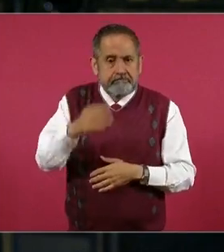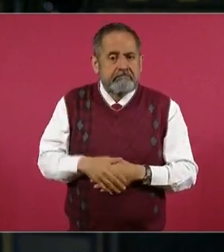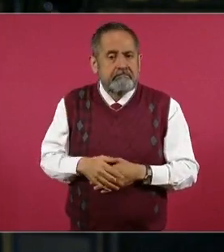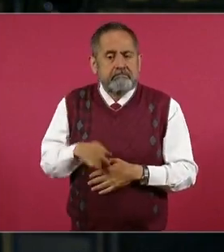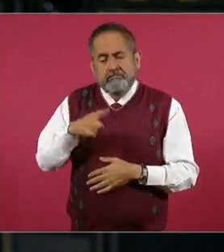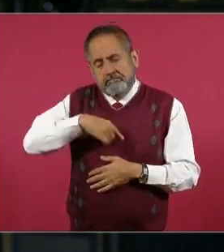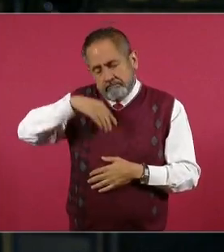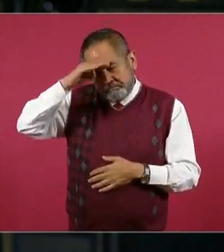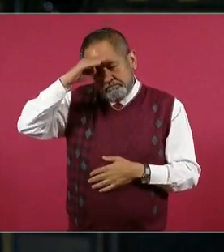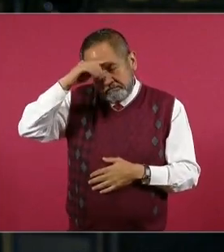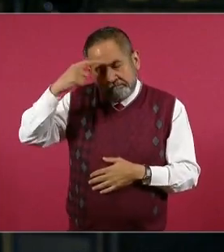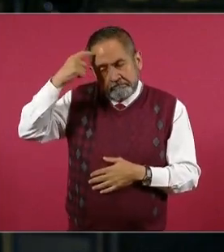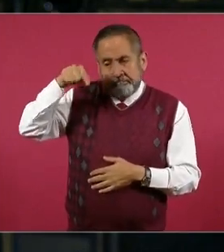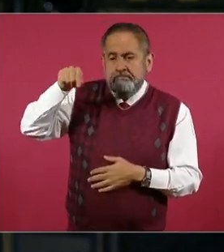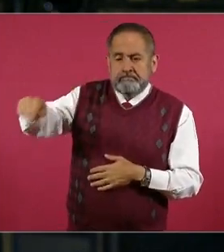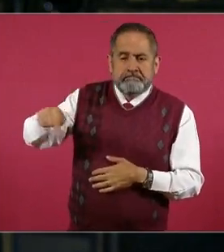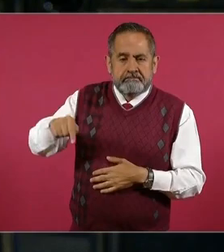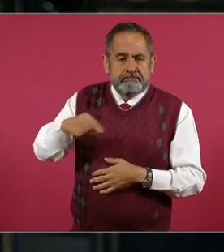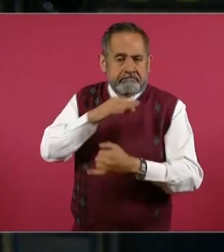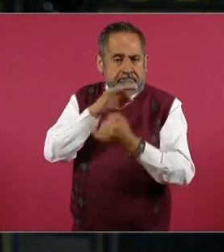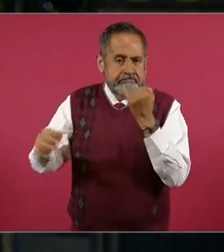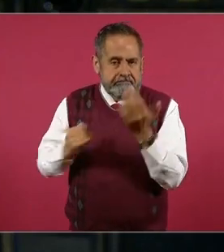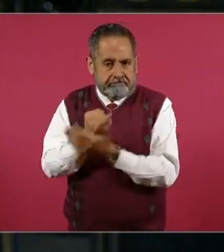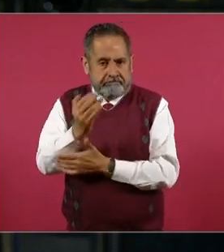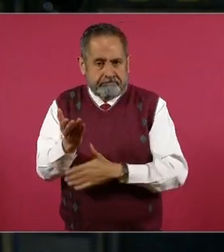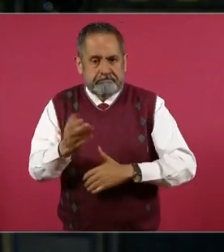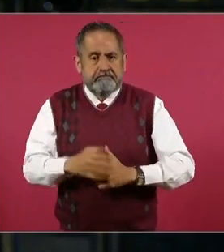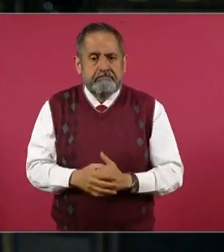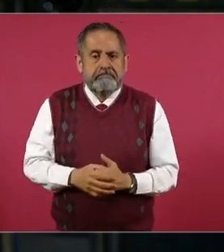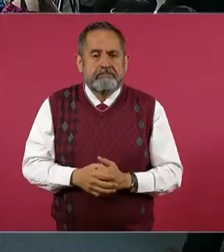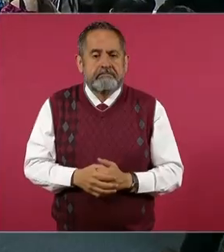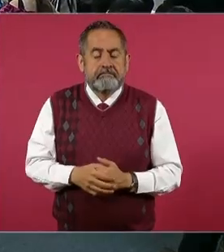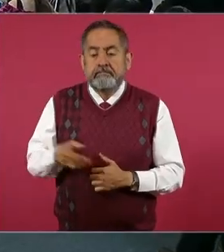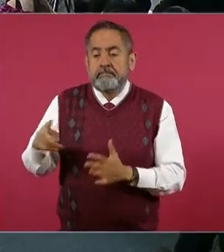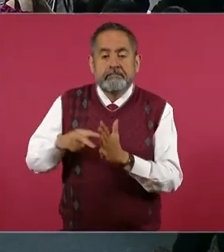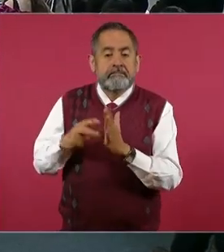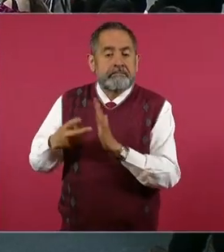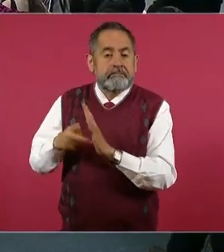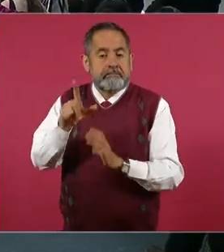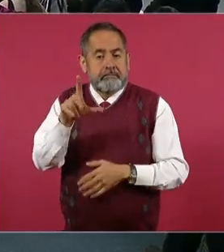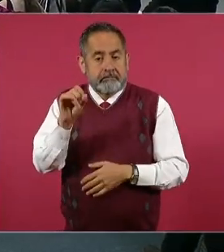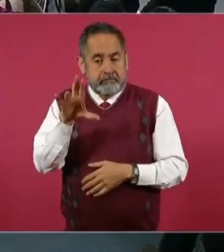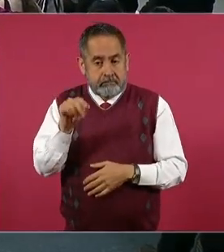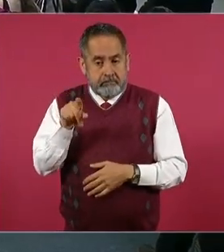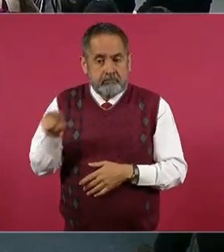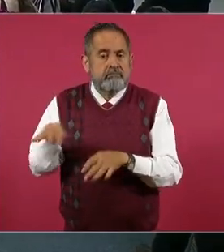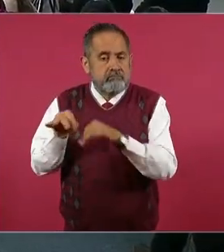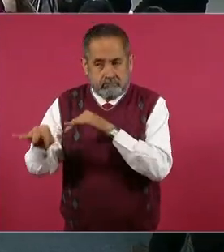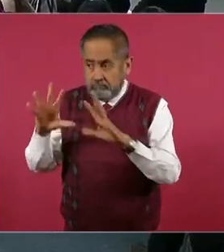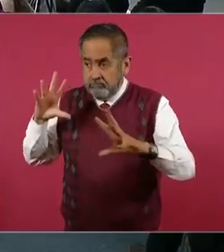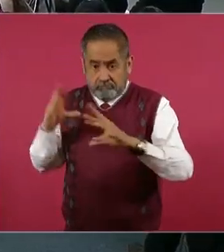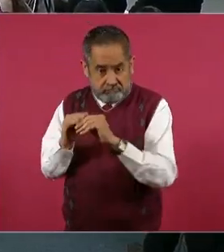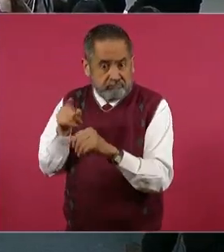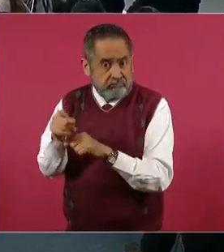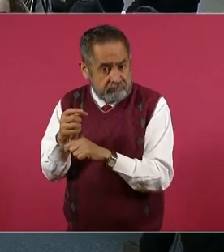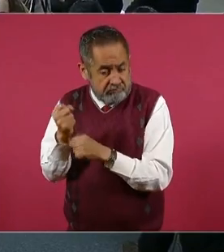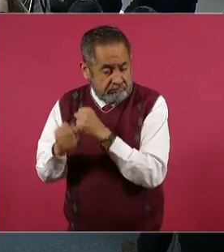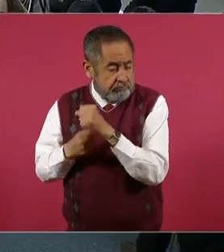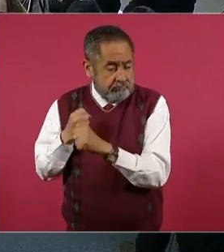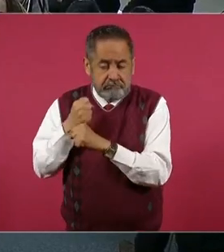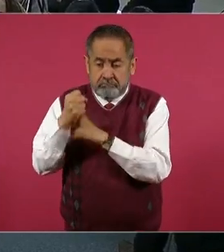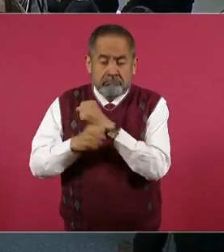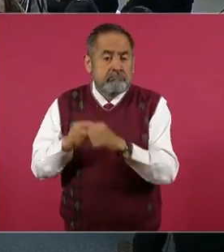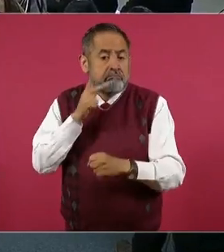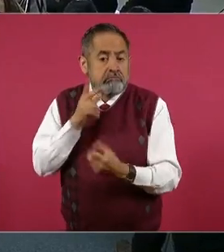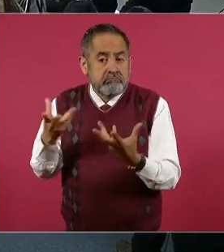que los considere para su última decisión, presidente. El ingeniero Leoncio Salinas Romero trabajó arduamente en Pemex,